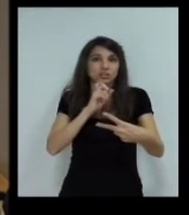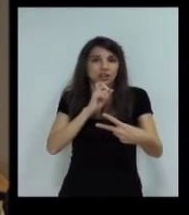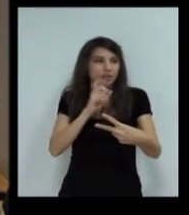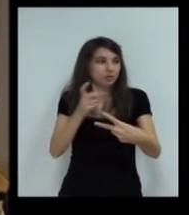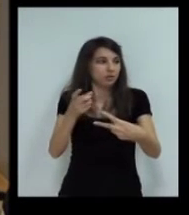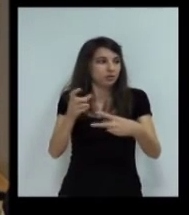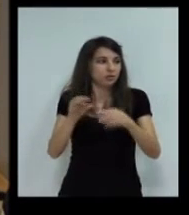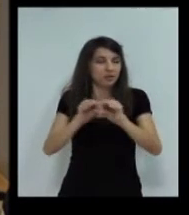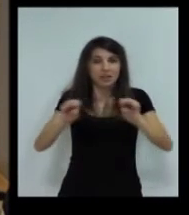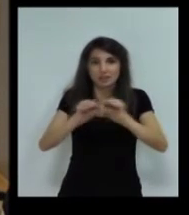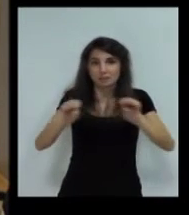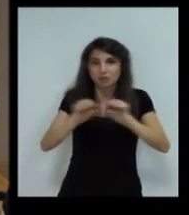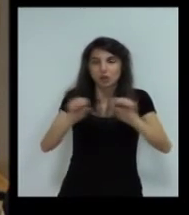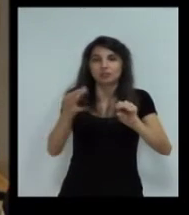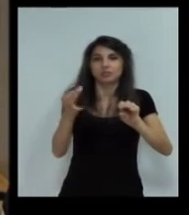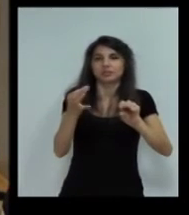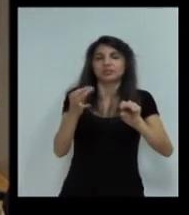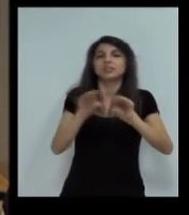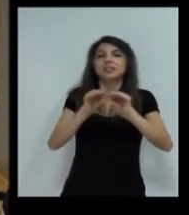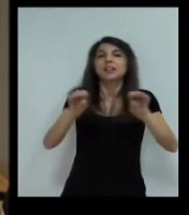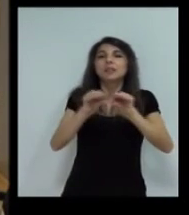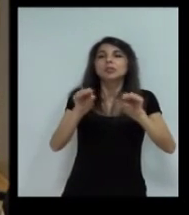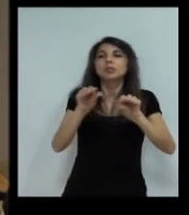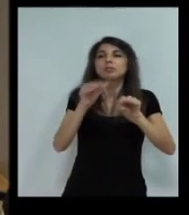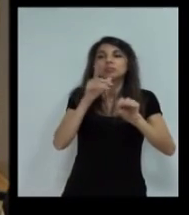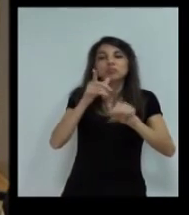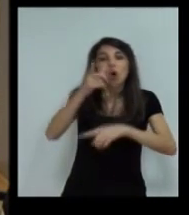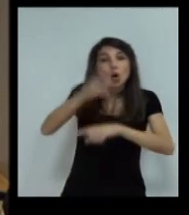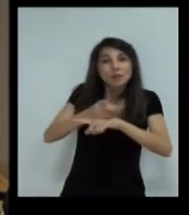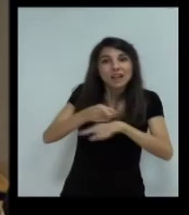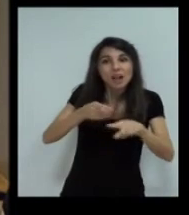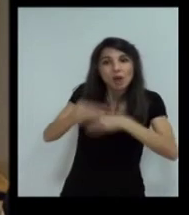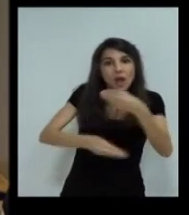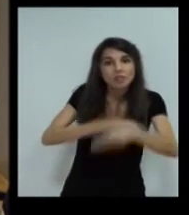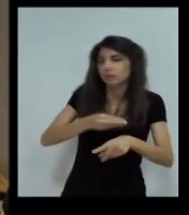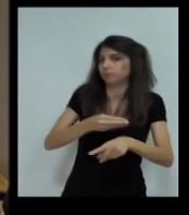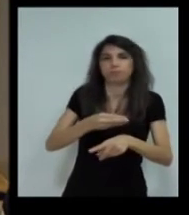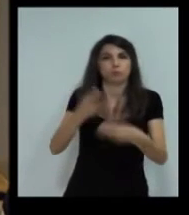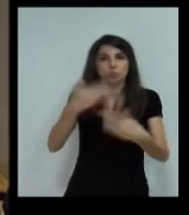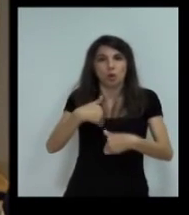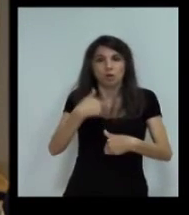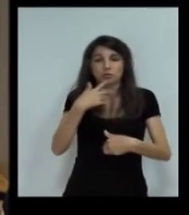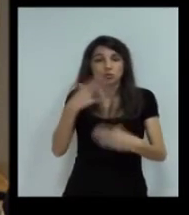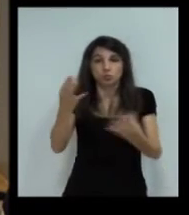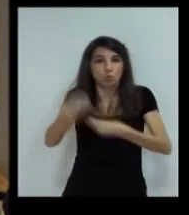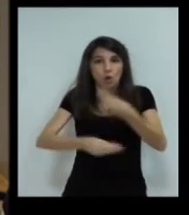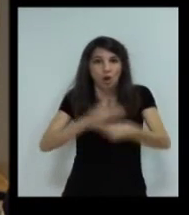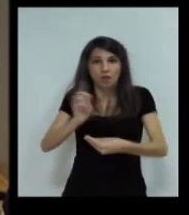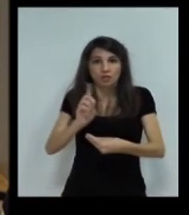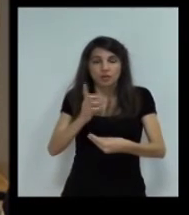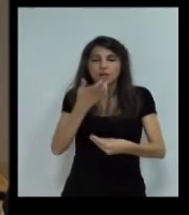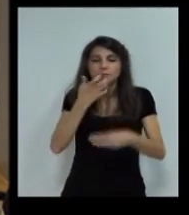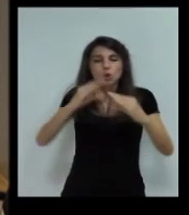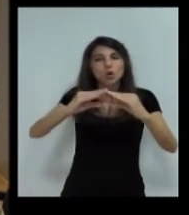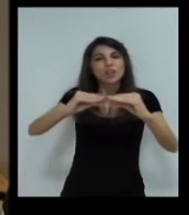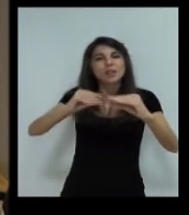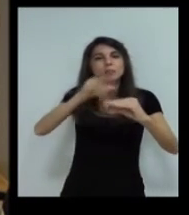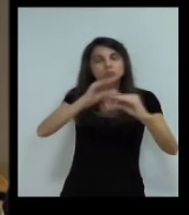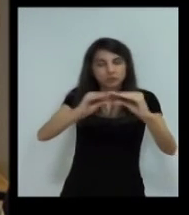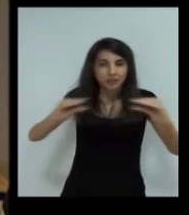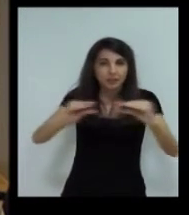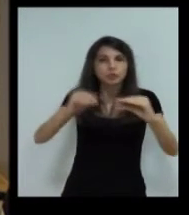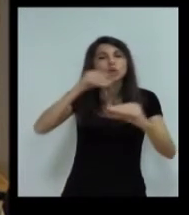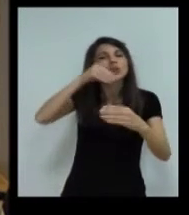la iconografía. No hay ningún receptor obligado a hacer eso, y ninguno lo hace. Como no hay ningún receptor obligado a que tenga una tecla especial para el